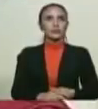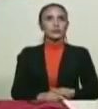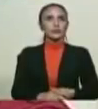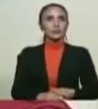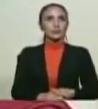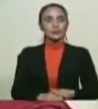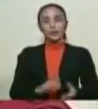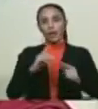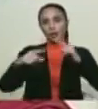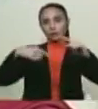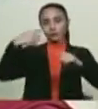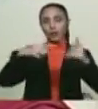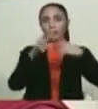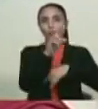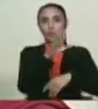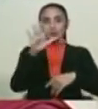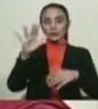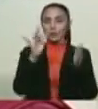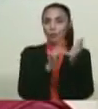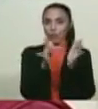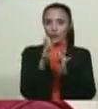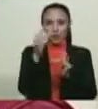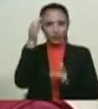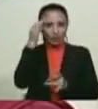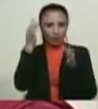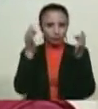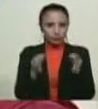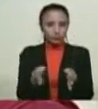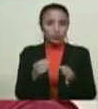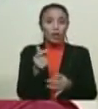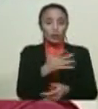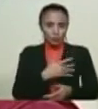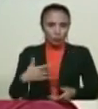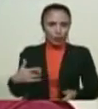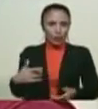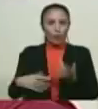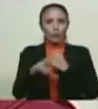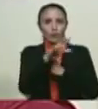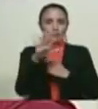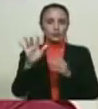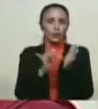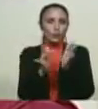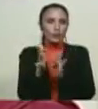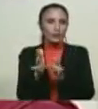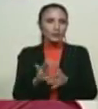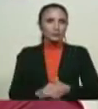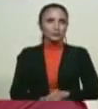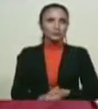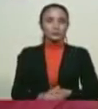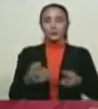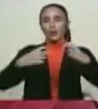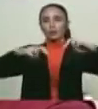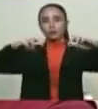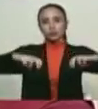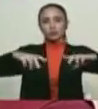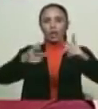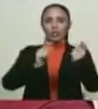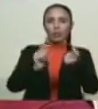El 25 de abril, yo quiero el 25 de abril sentarme a